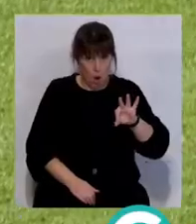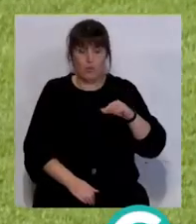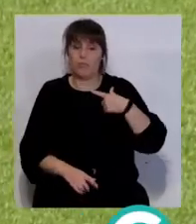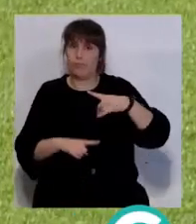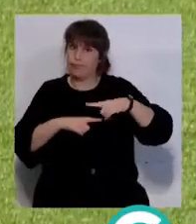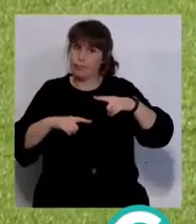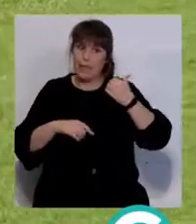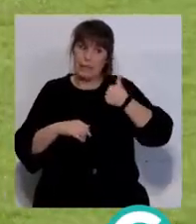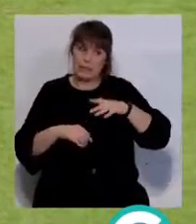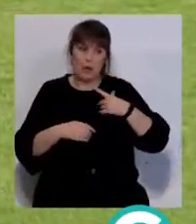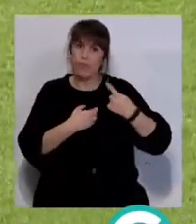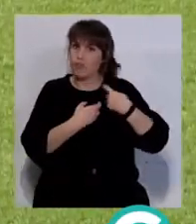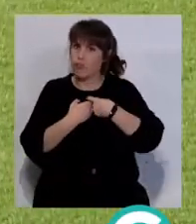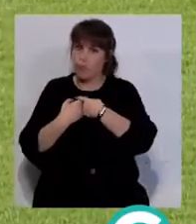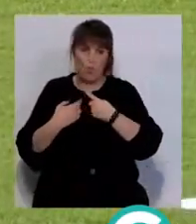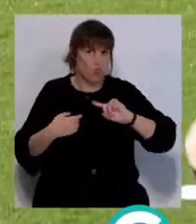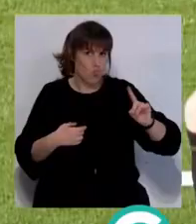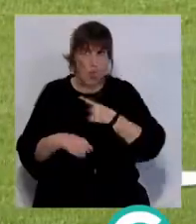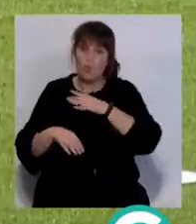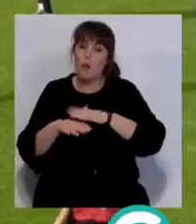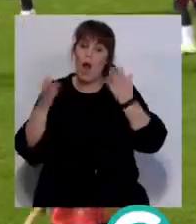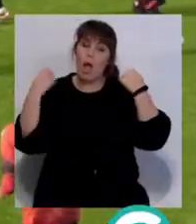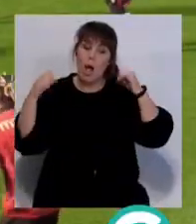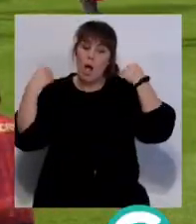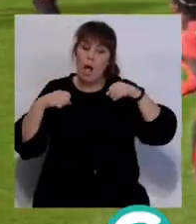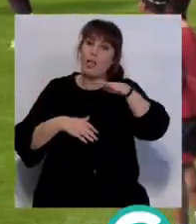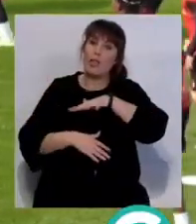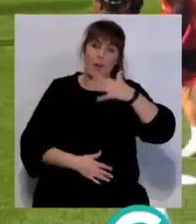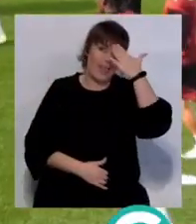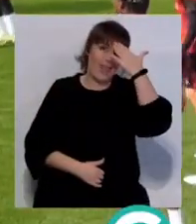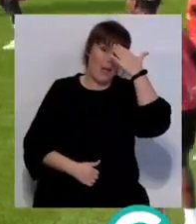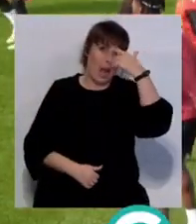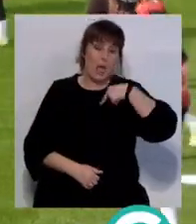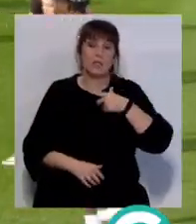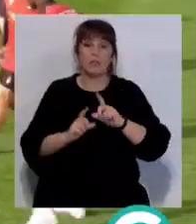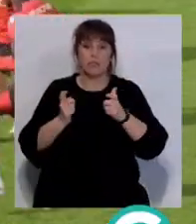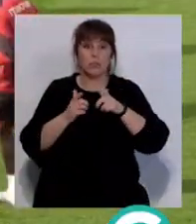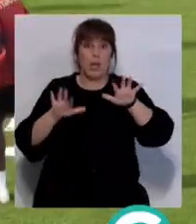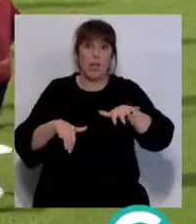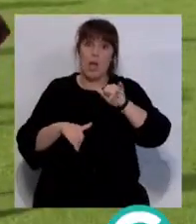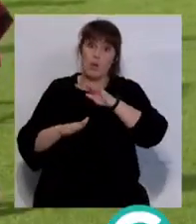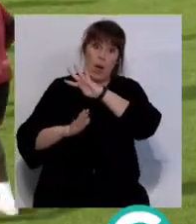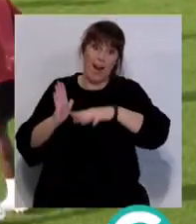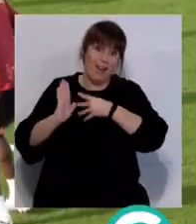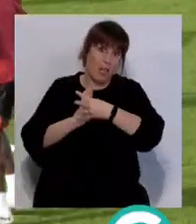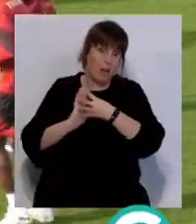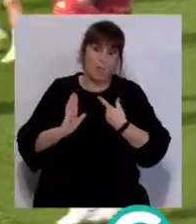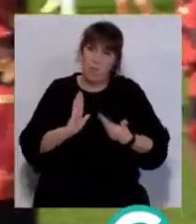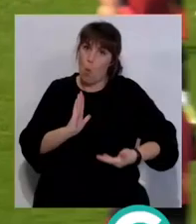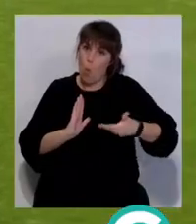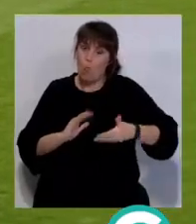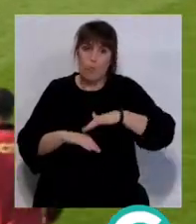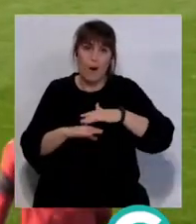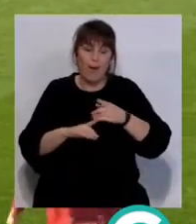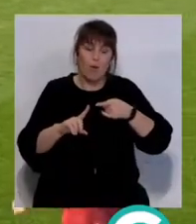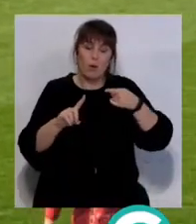los efectivos de la plantilla para la sesión efectuada en el campo principal. Los amarillos afrontan un calendario que será decisivo para conseguir